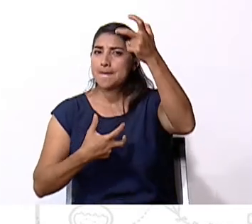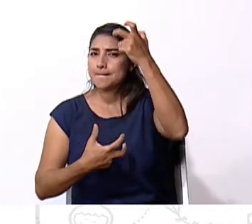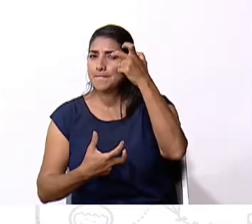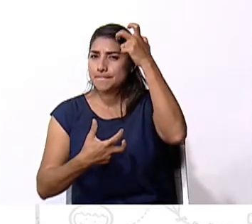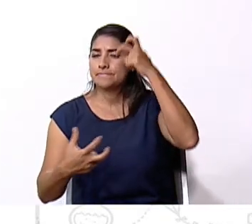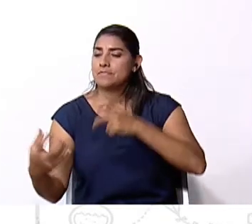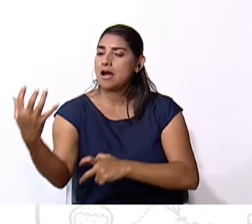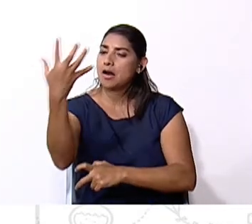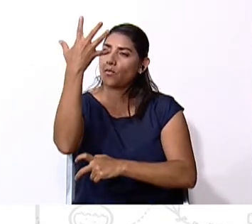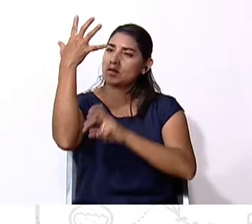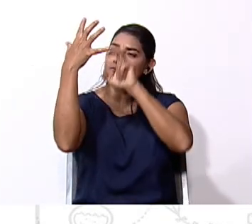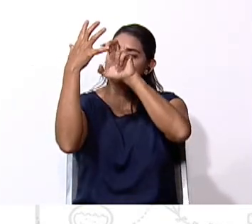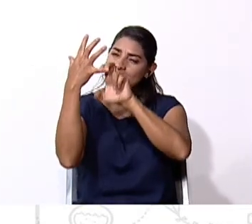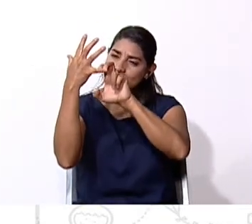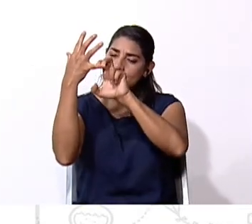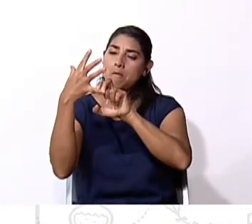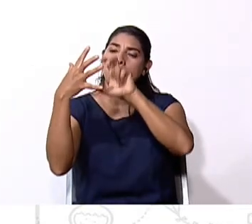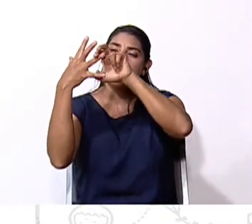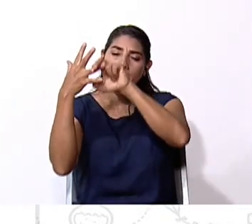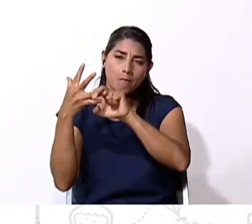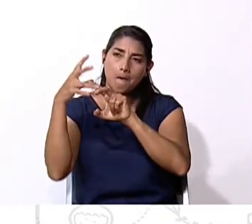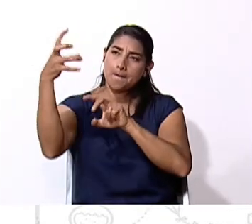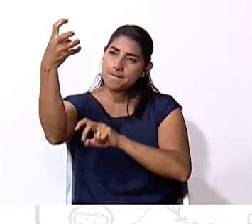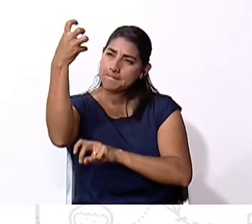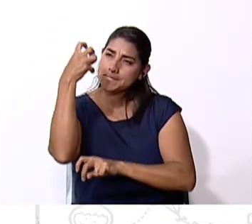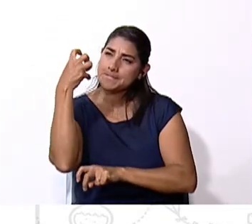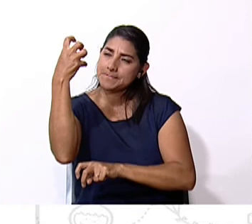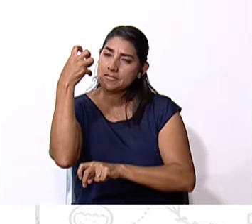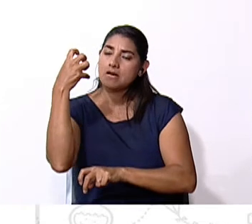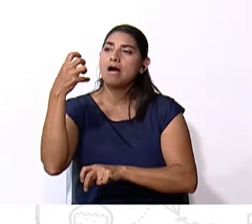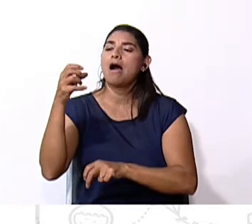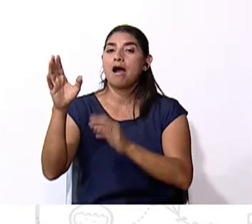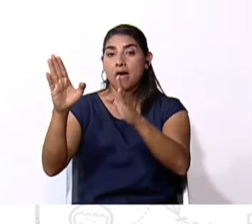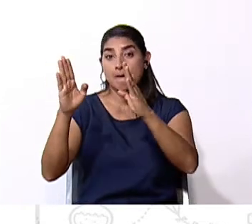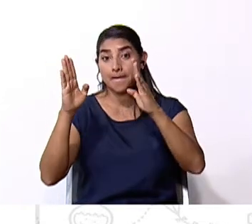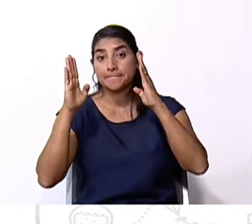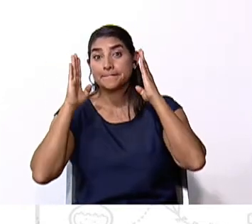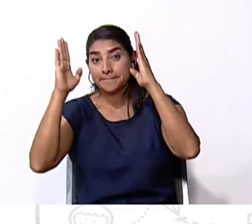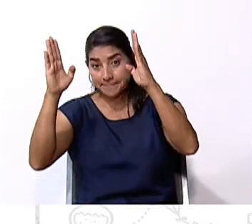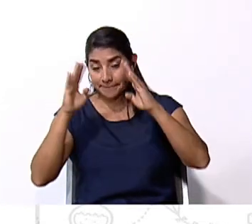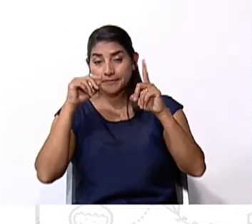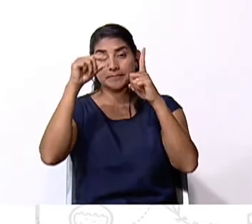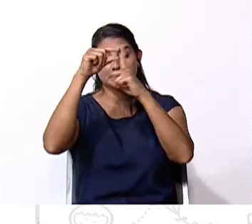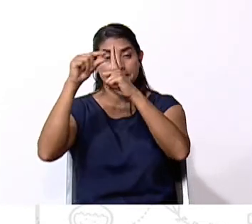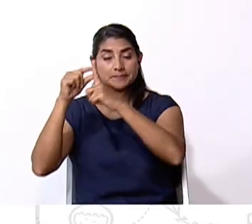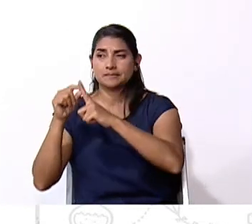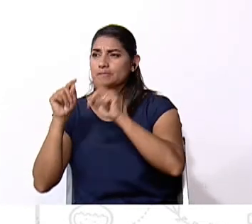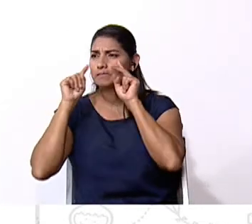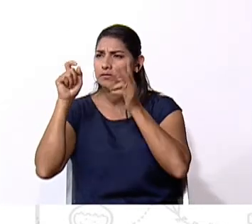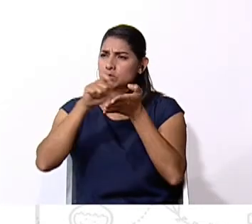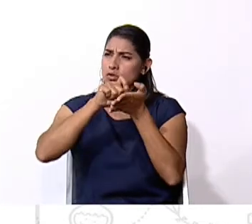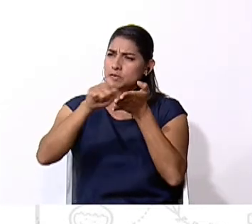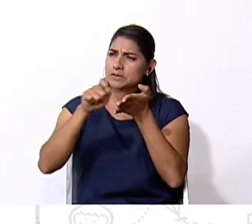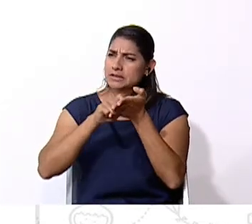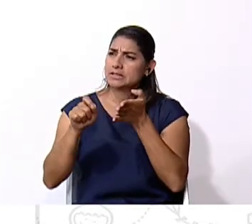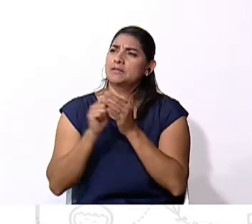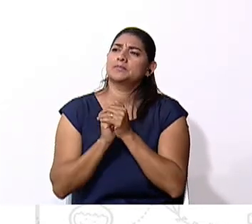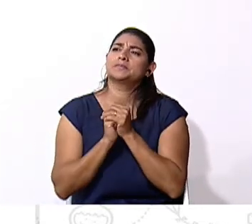las ramas de los árboles. Excelente. Presten atención a las palabras que están ahí subrayadas.